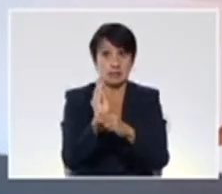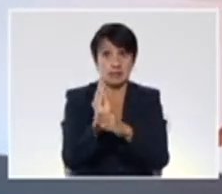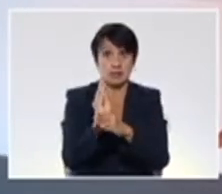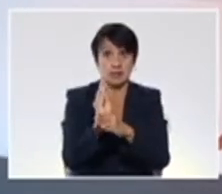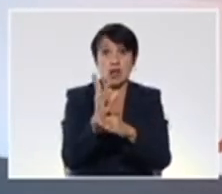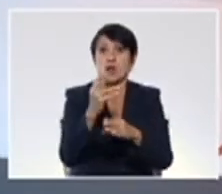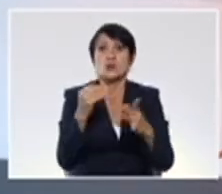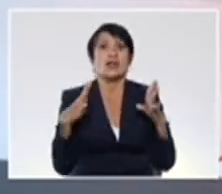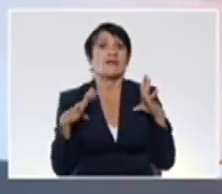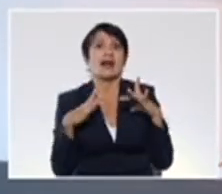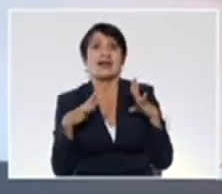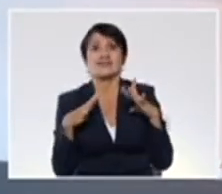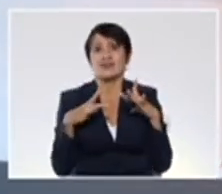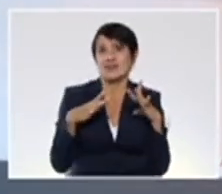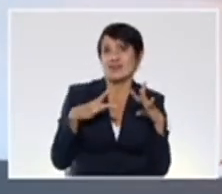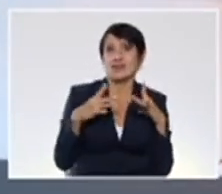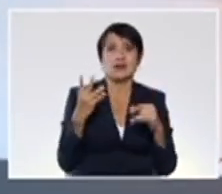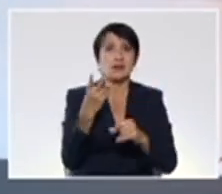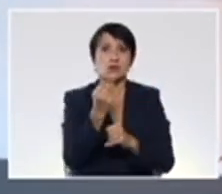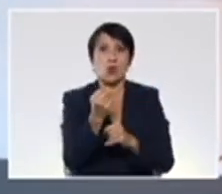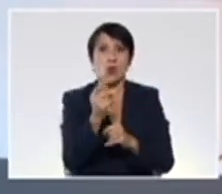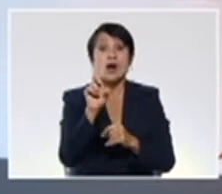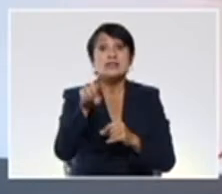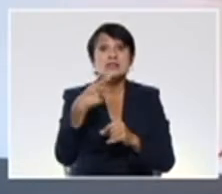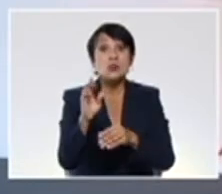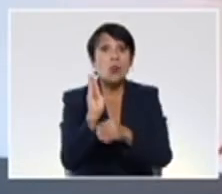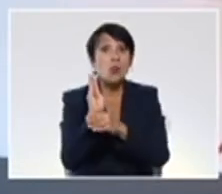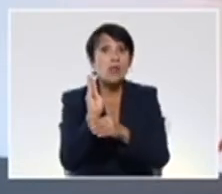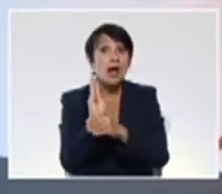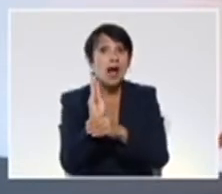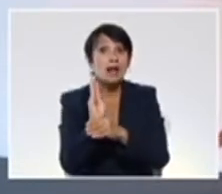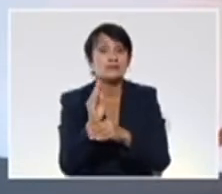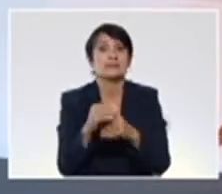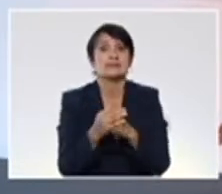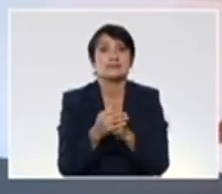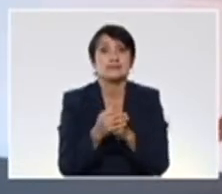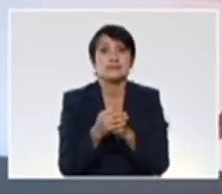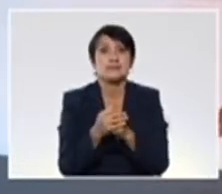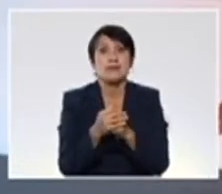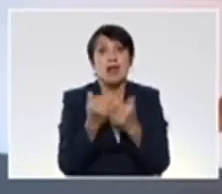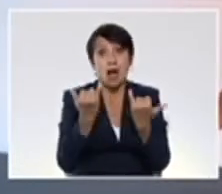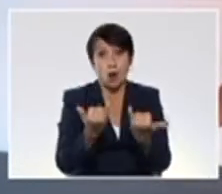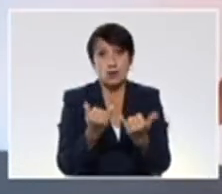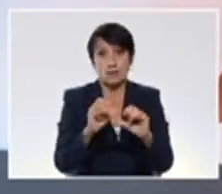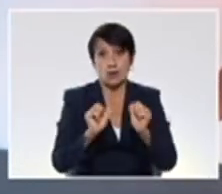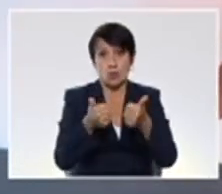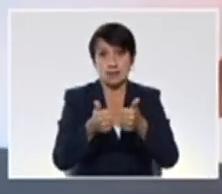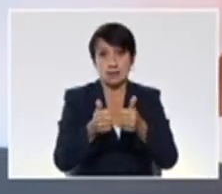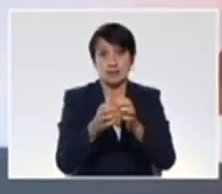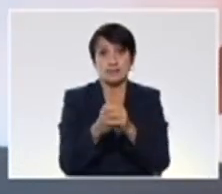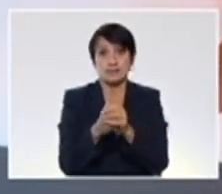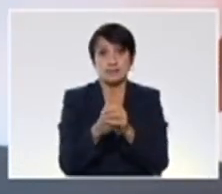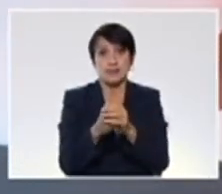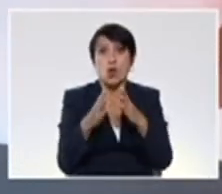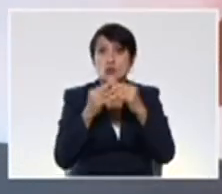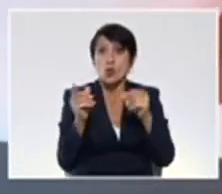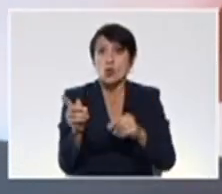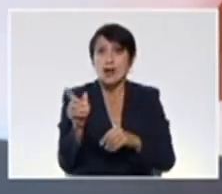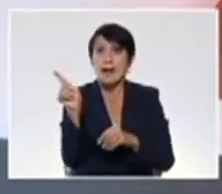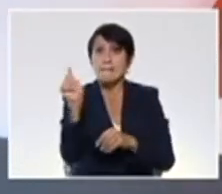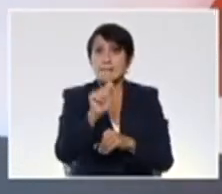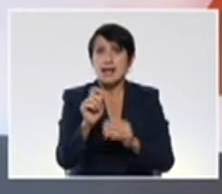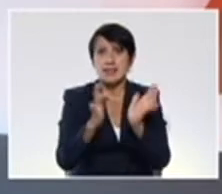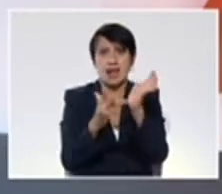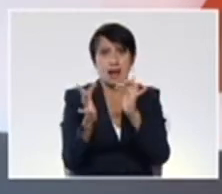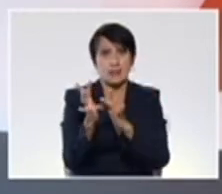de vacaciones. La idea es cuidarse y cuidarnos, ¿ok? Bueno, vamos entonces a comenzar. Llevamos ya todo el mes de abril